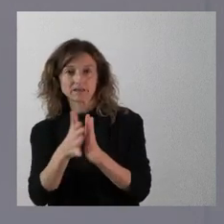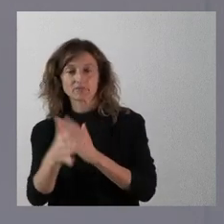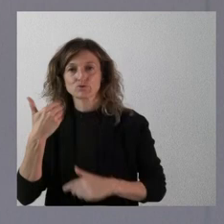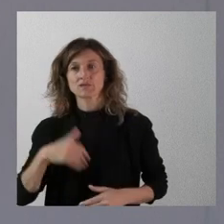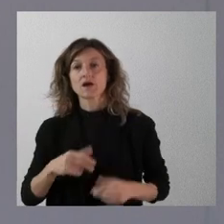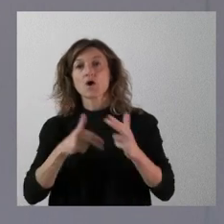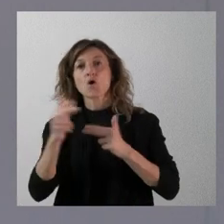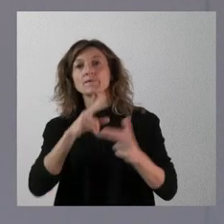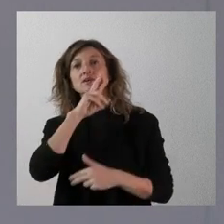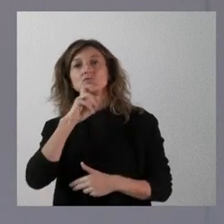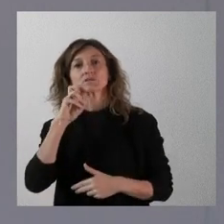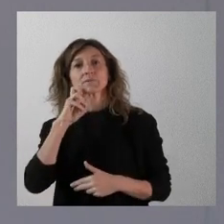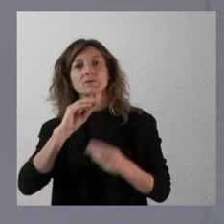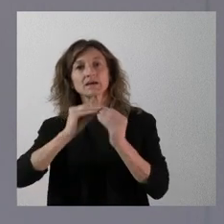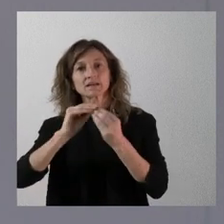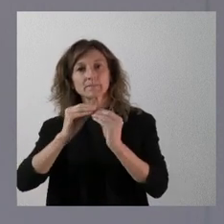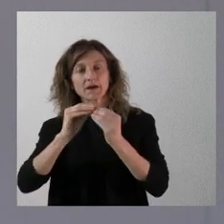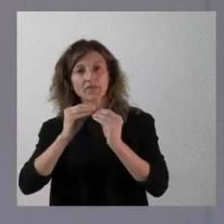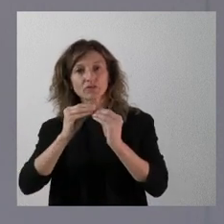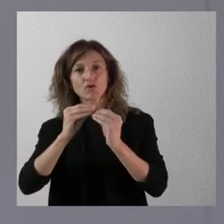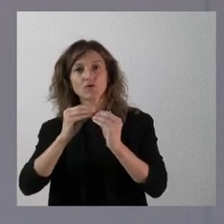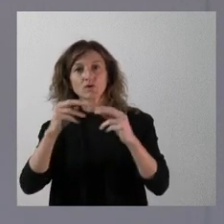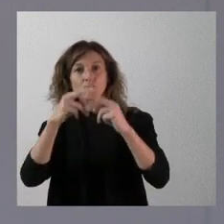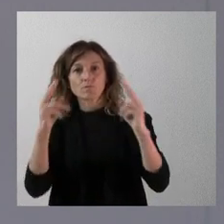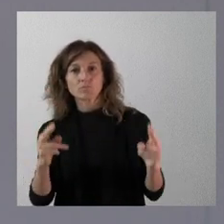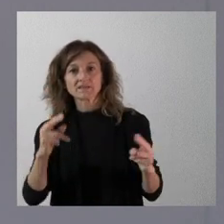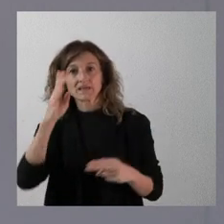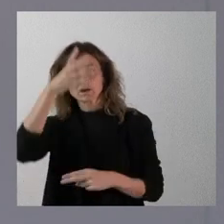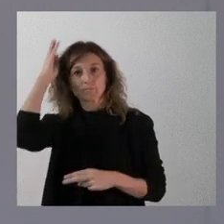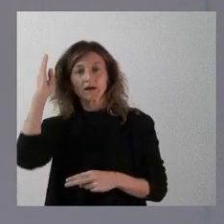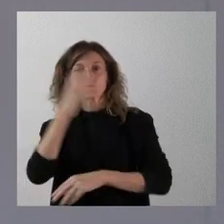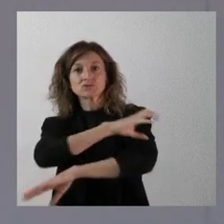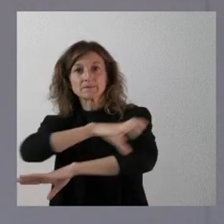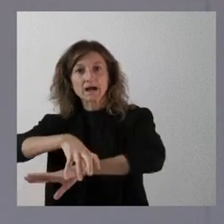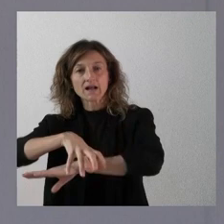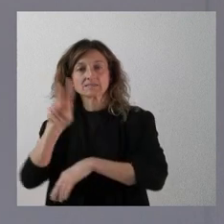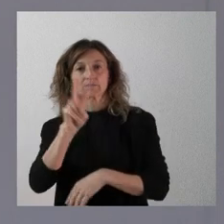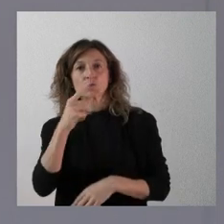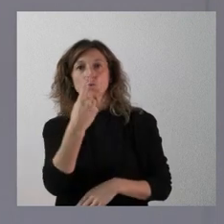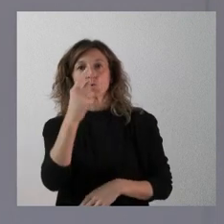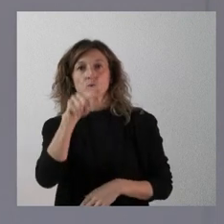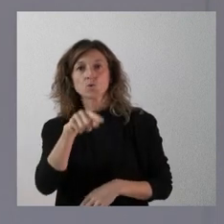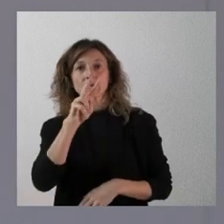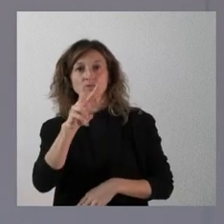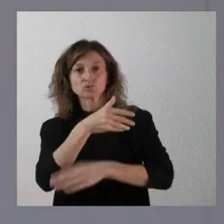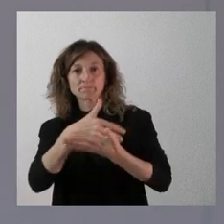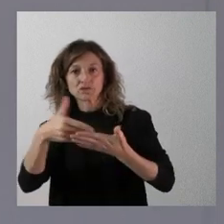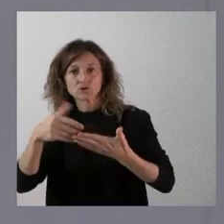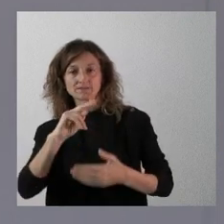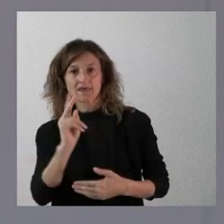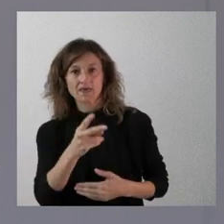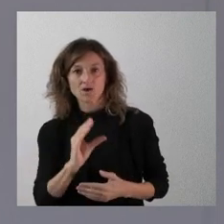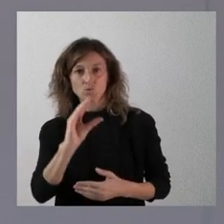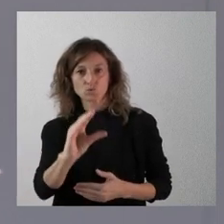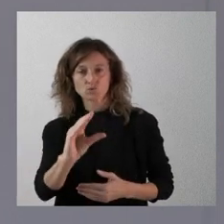para obras de conservación y reparación del puente de origen Romano de simancas en Valladolid 1,2 millones de euros